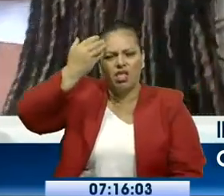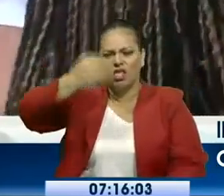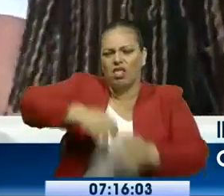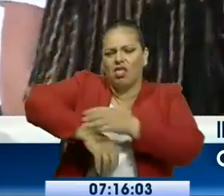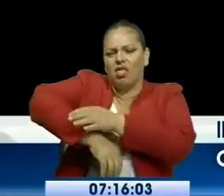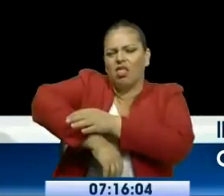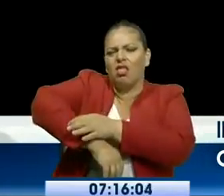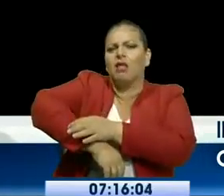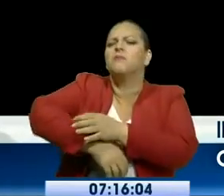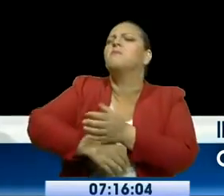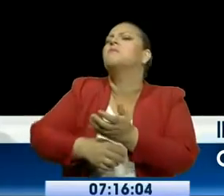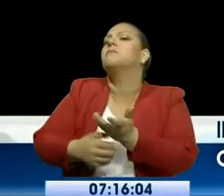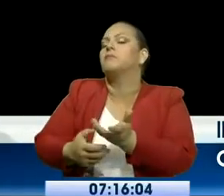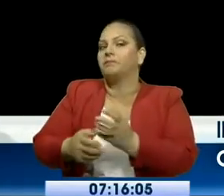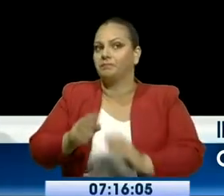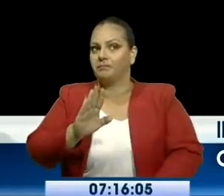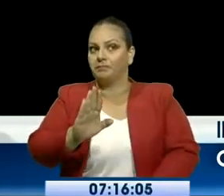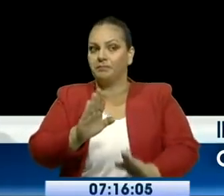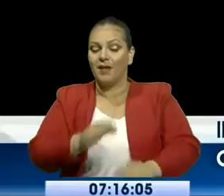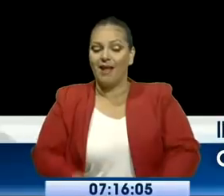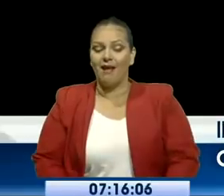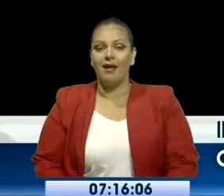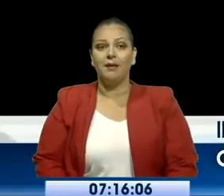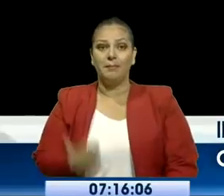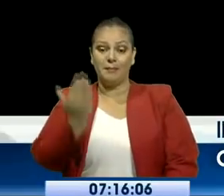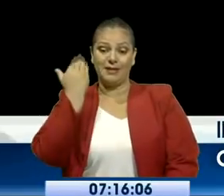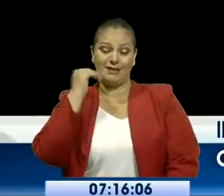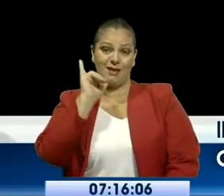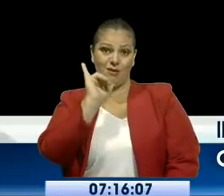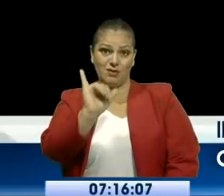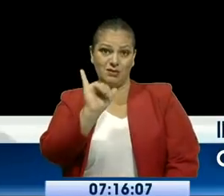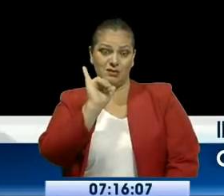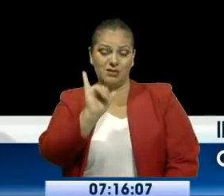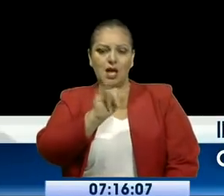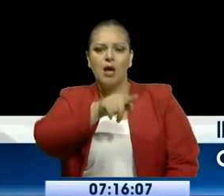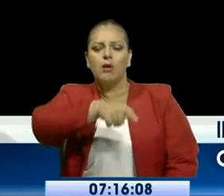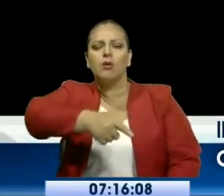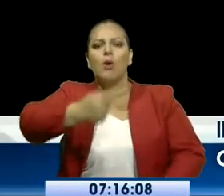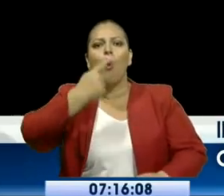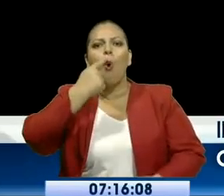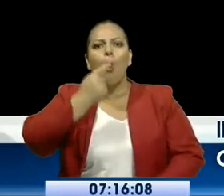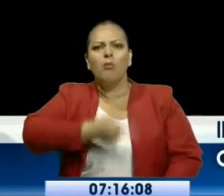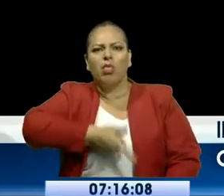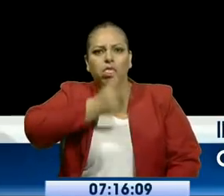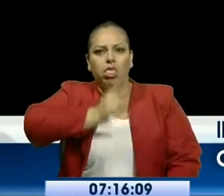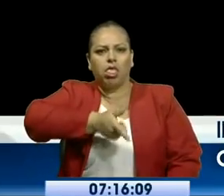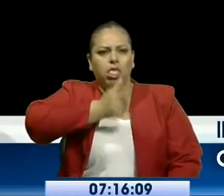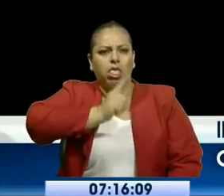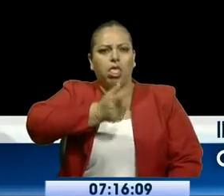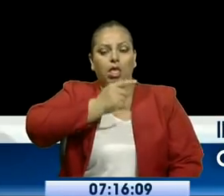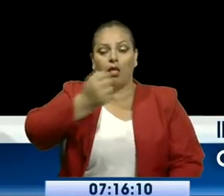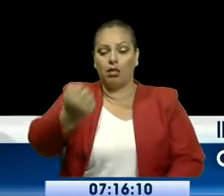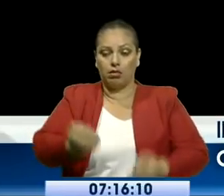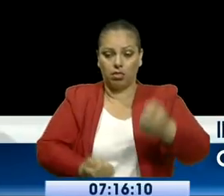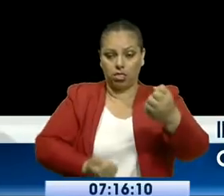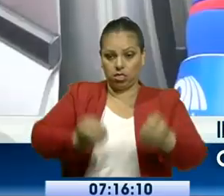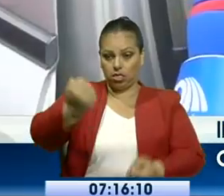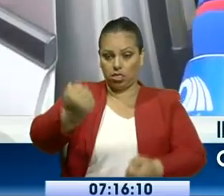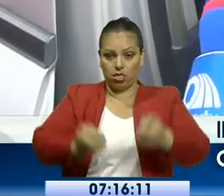este repudiable hecho que se difundió en redes sociales cuando fue agredida por un conductor en la vía Crucita Puerto